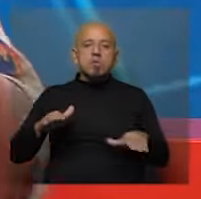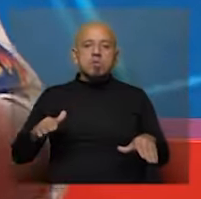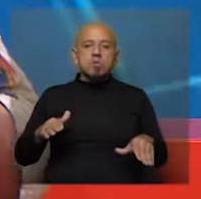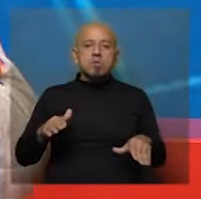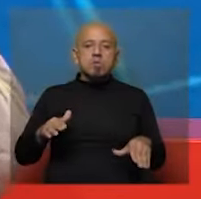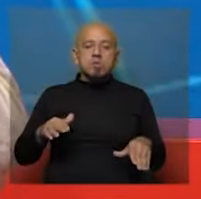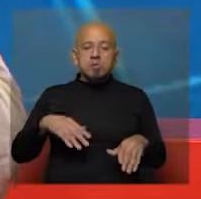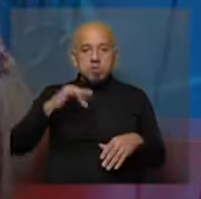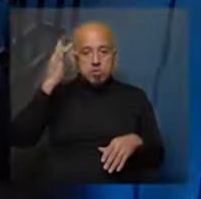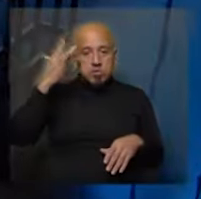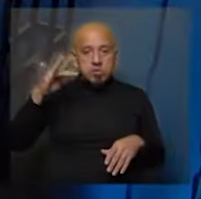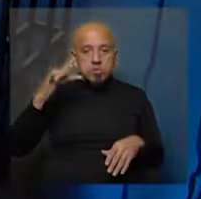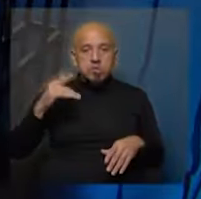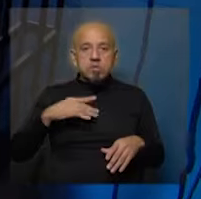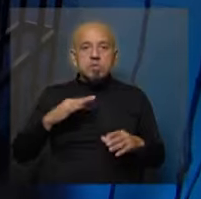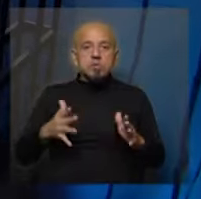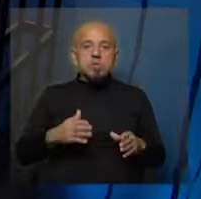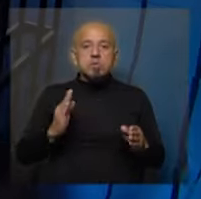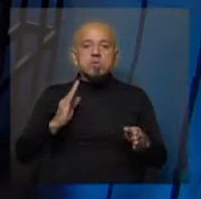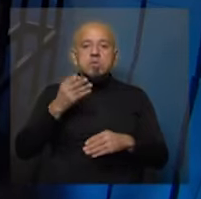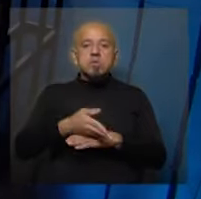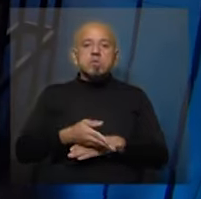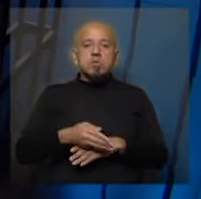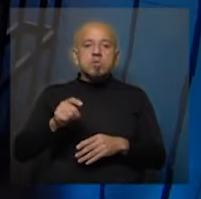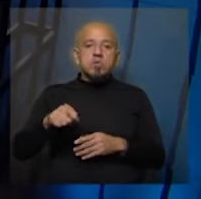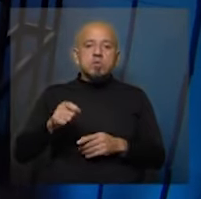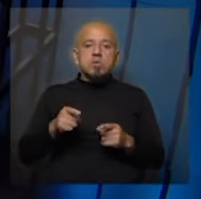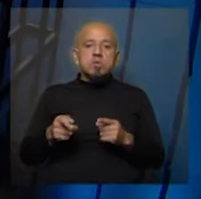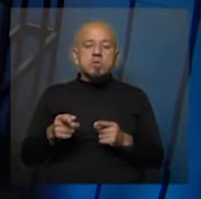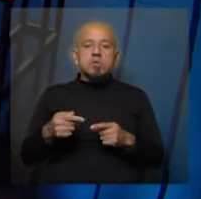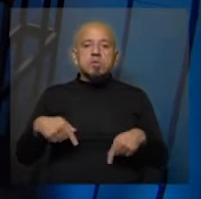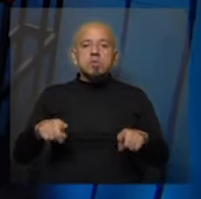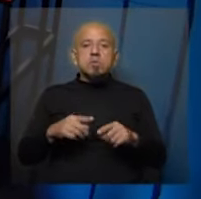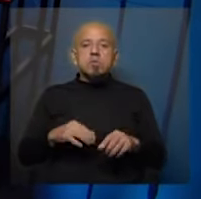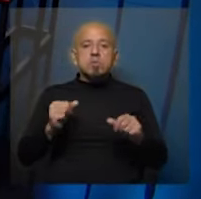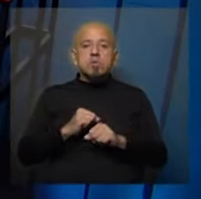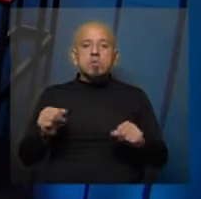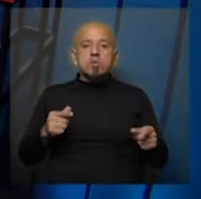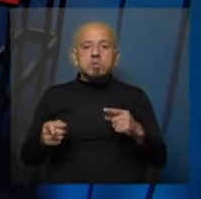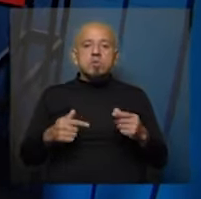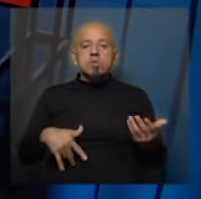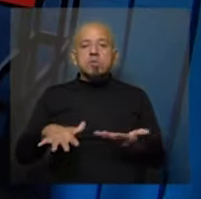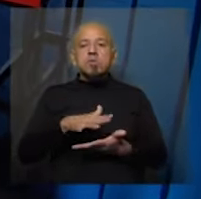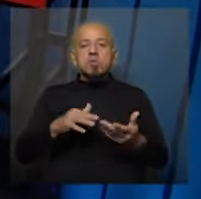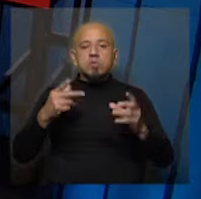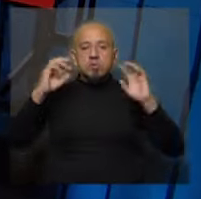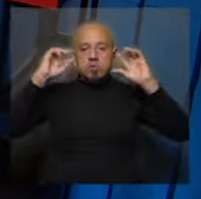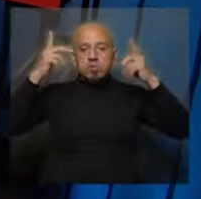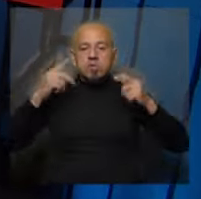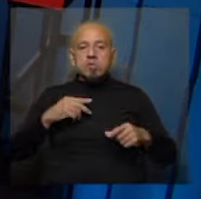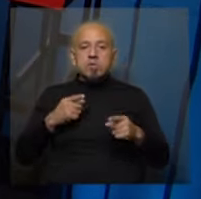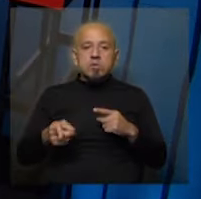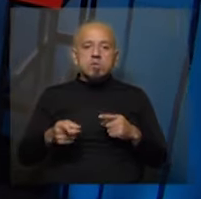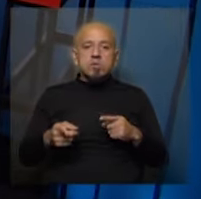y los adolescentes tener acceso a sistemas de salud y de Salud Mental para poder salir de la situación de violencia que eso es